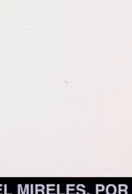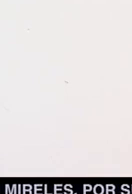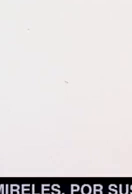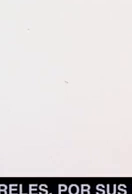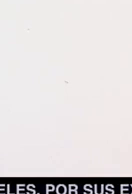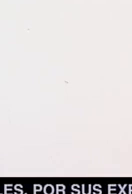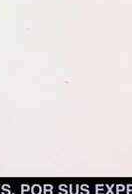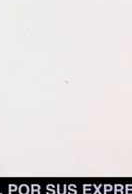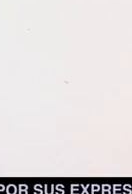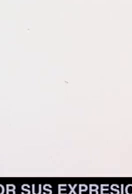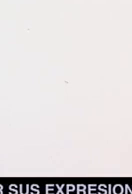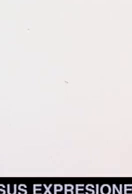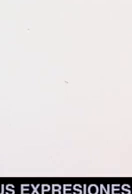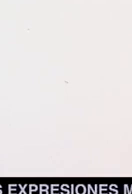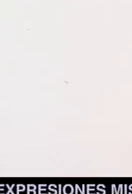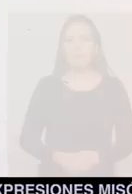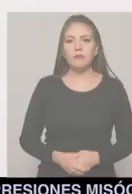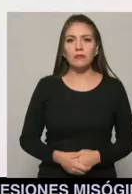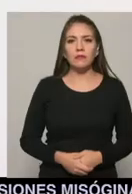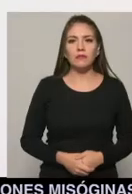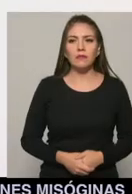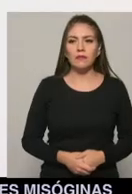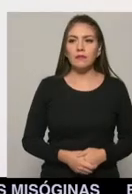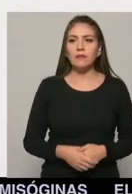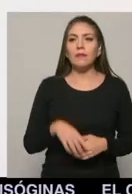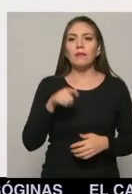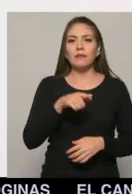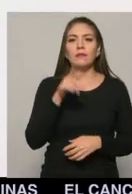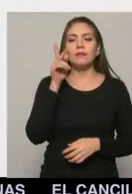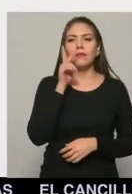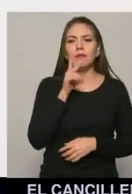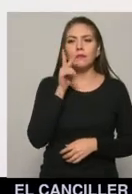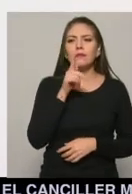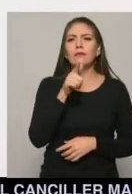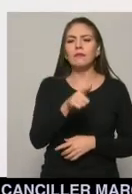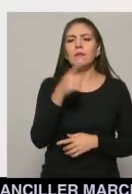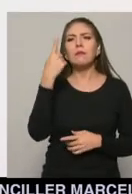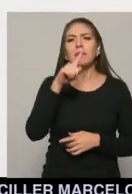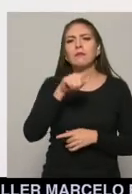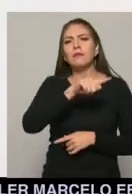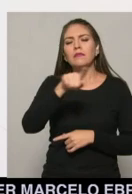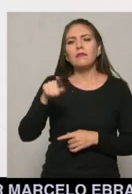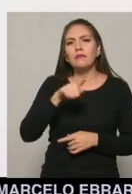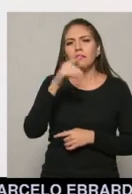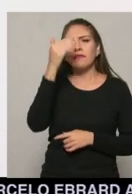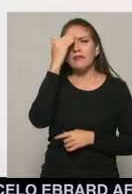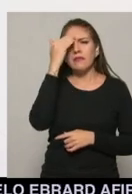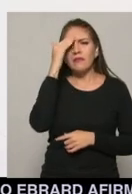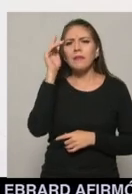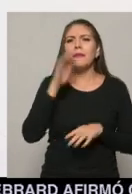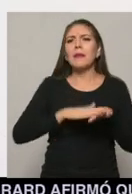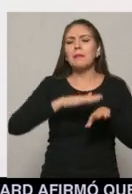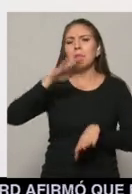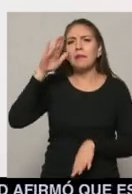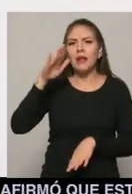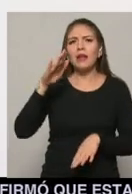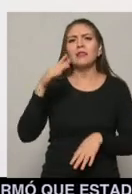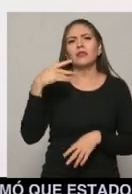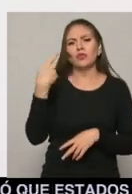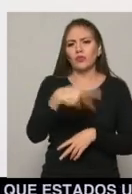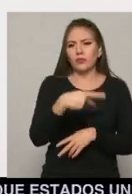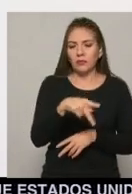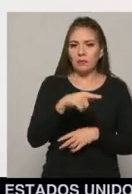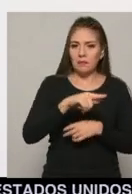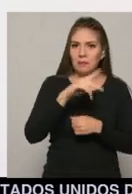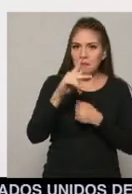Moscú, y de igual forma pues que haya mayor conocimiento de esto de nuestro